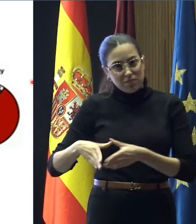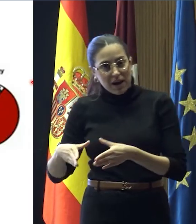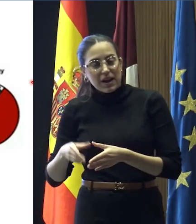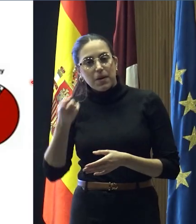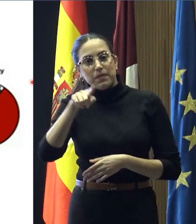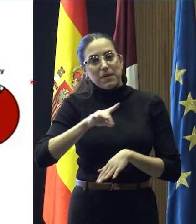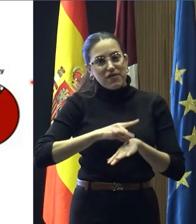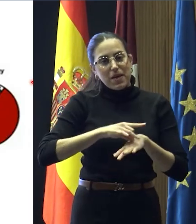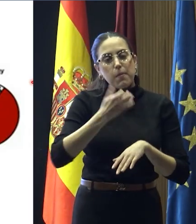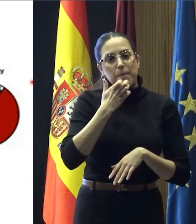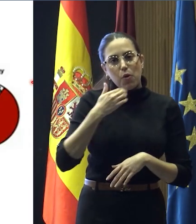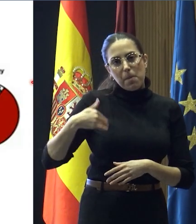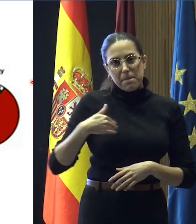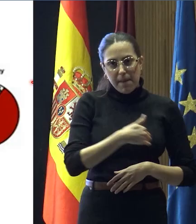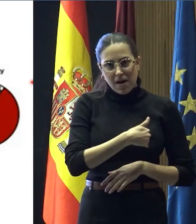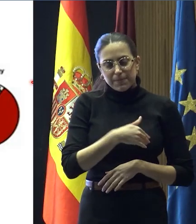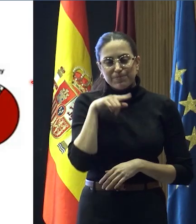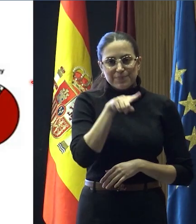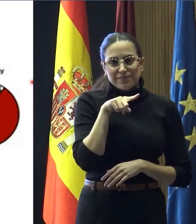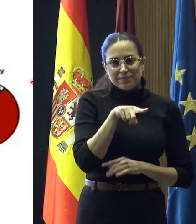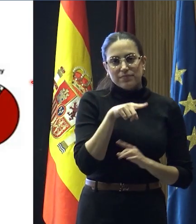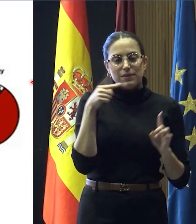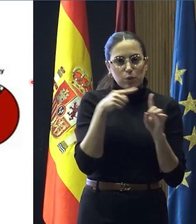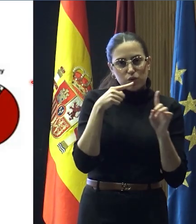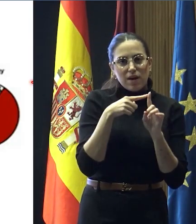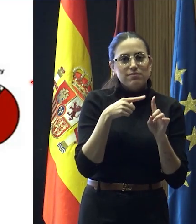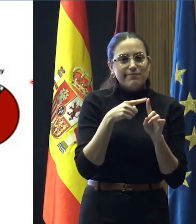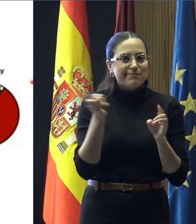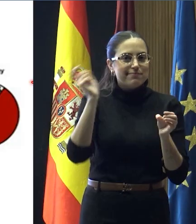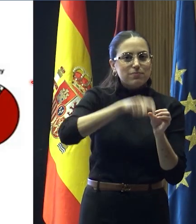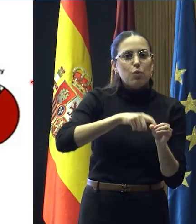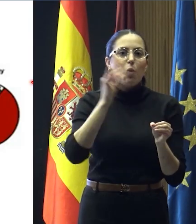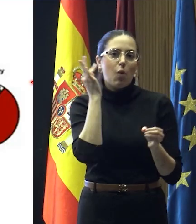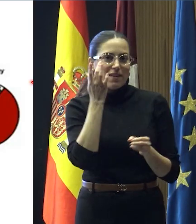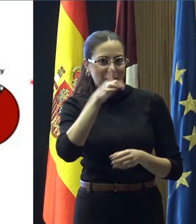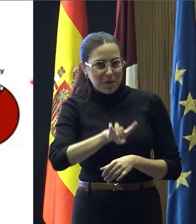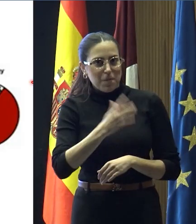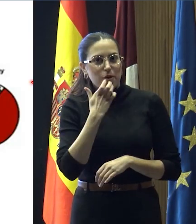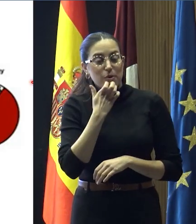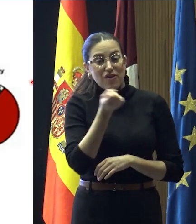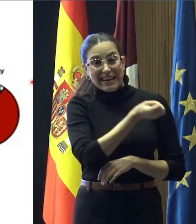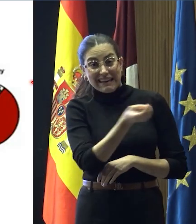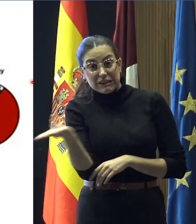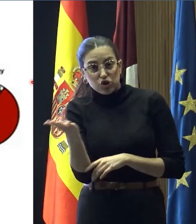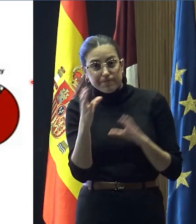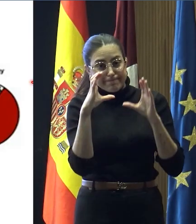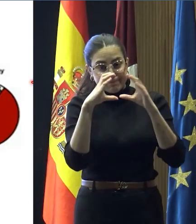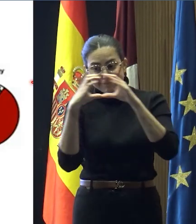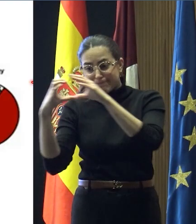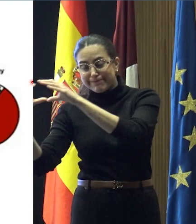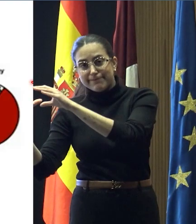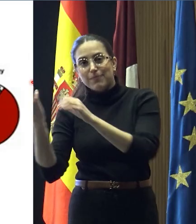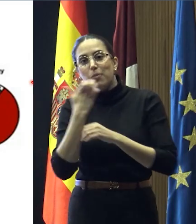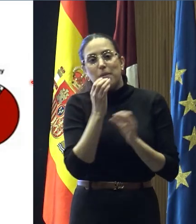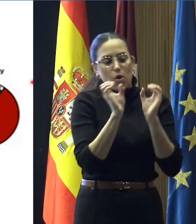de la mama, utilizan evidentemente mujeres en los ensayos, pero el resto, como podéis ver,